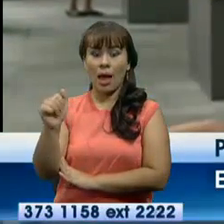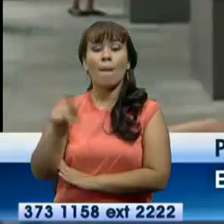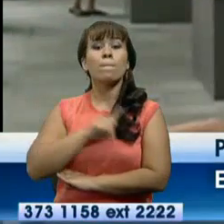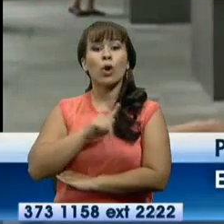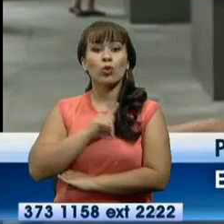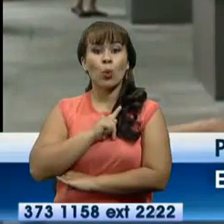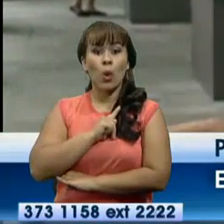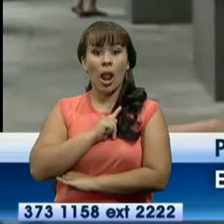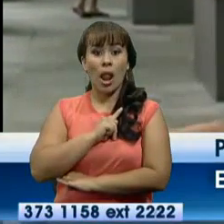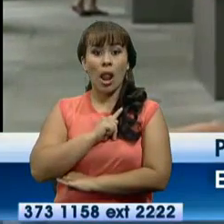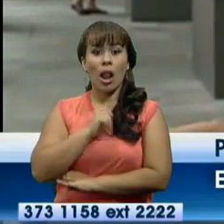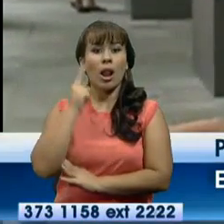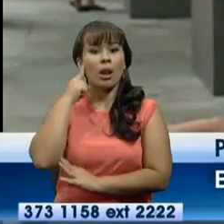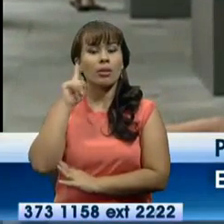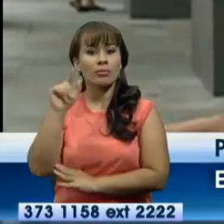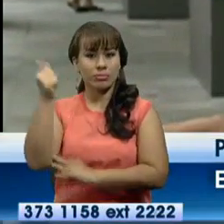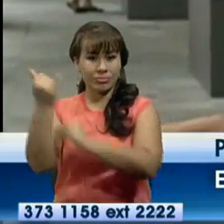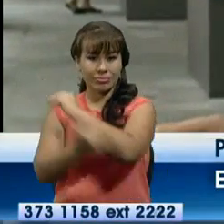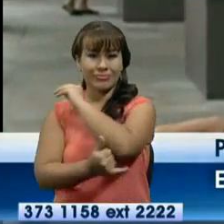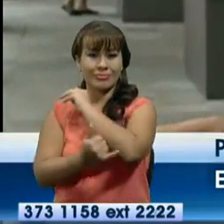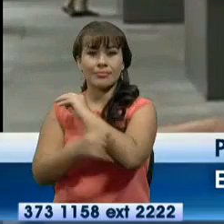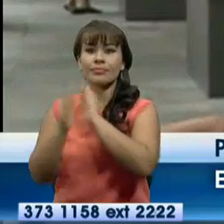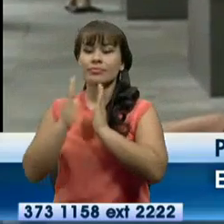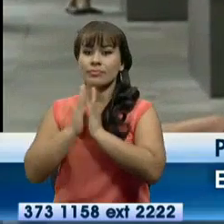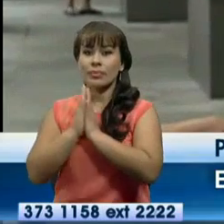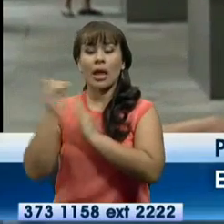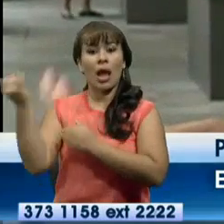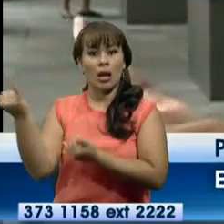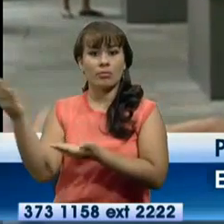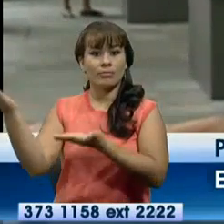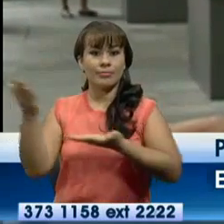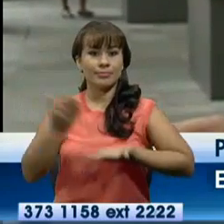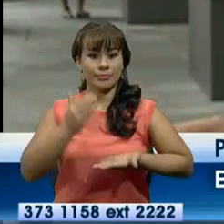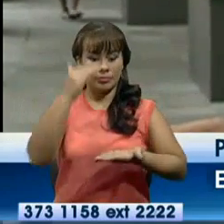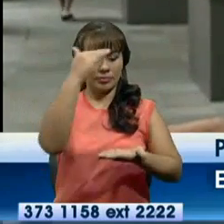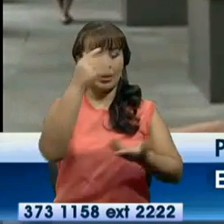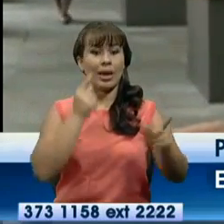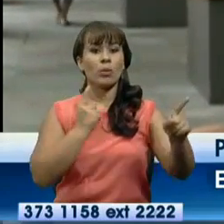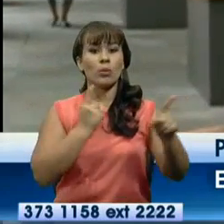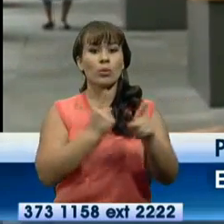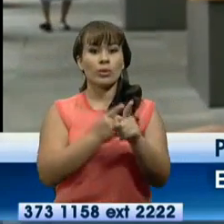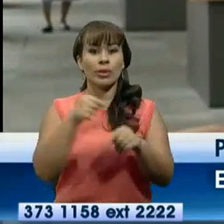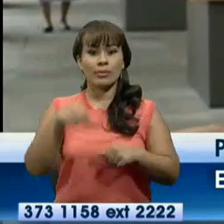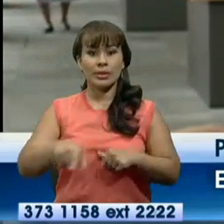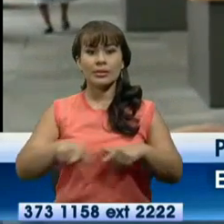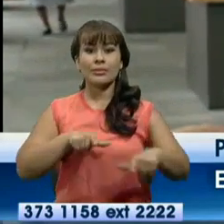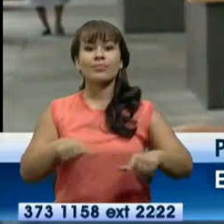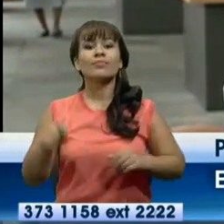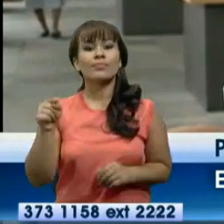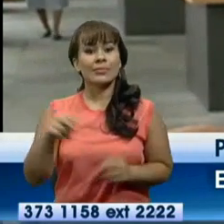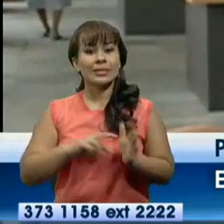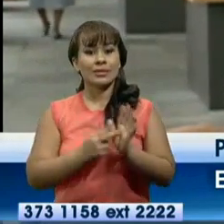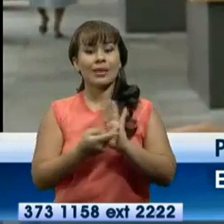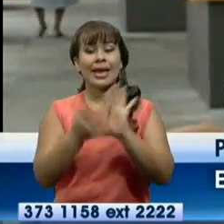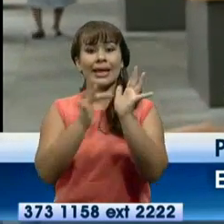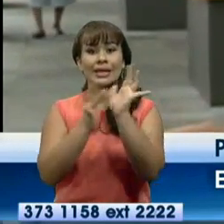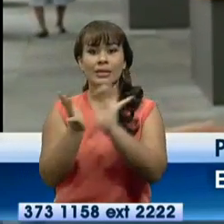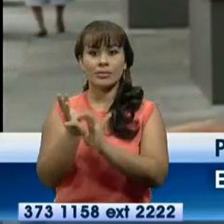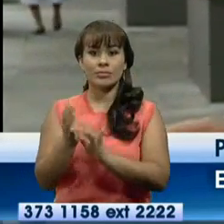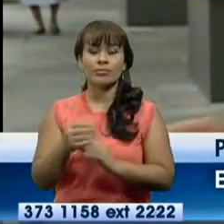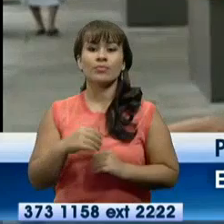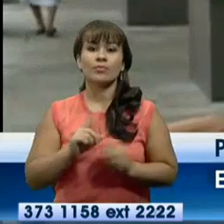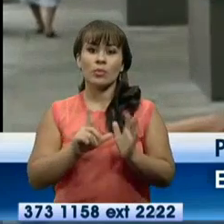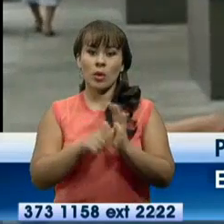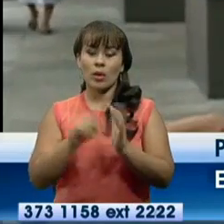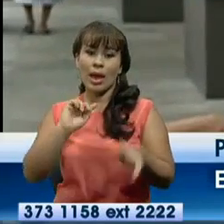Moreno es quien propone hacer un culto en homenaje a una imagen que se encontraba en la sacristía, que era el Nazareno, y luego se le